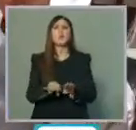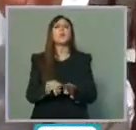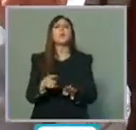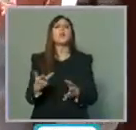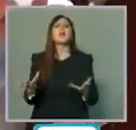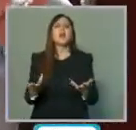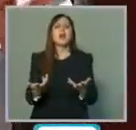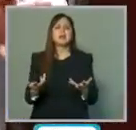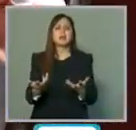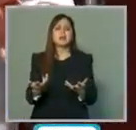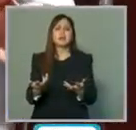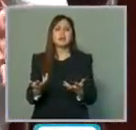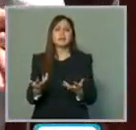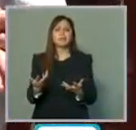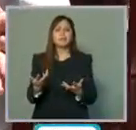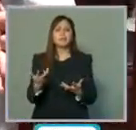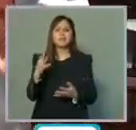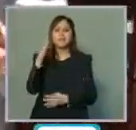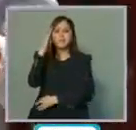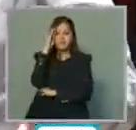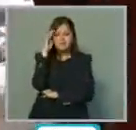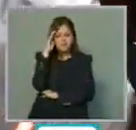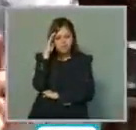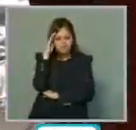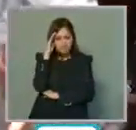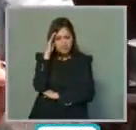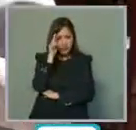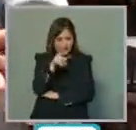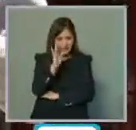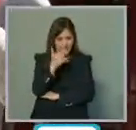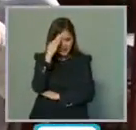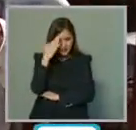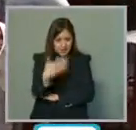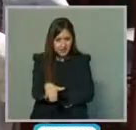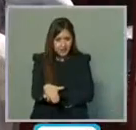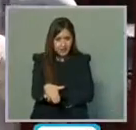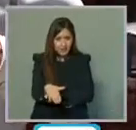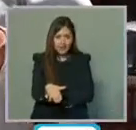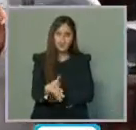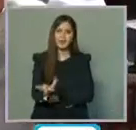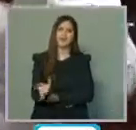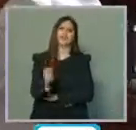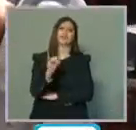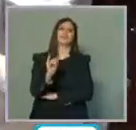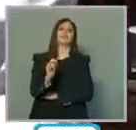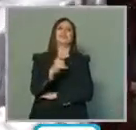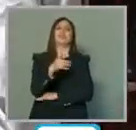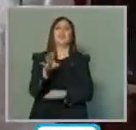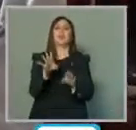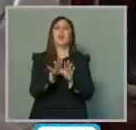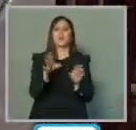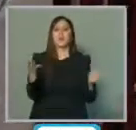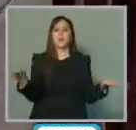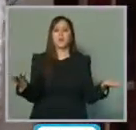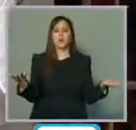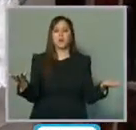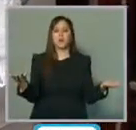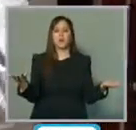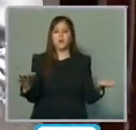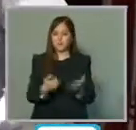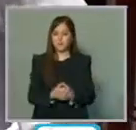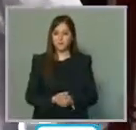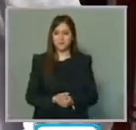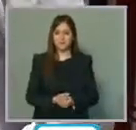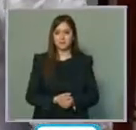ver, piénsele, piénsele. ¿Ya sabe? Sí, cómo no, no se haga, usted ya sabe. ¿Cómo ve,